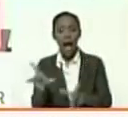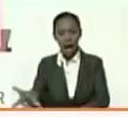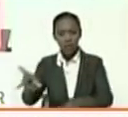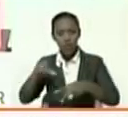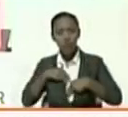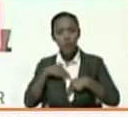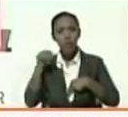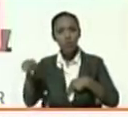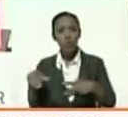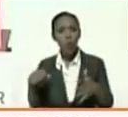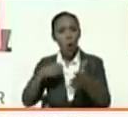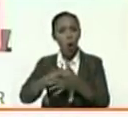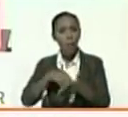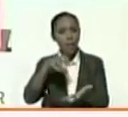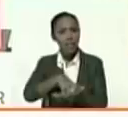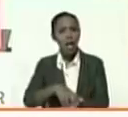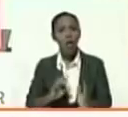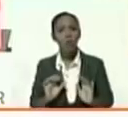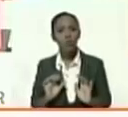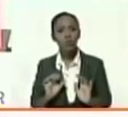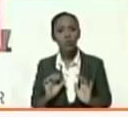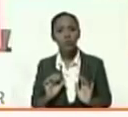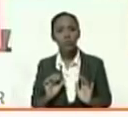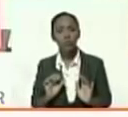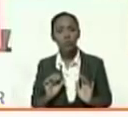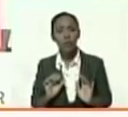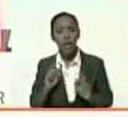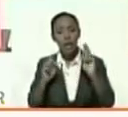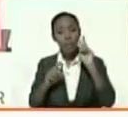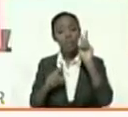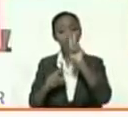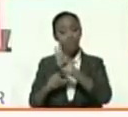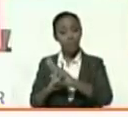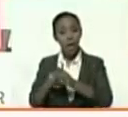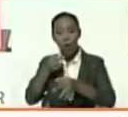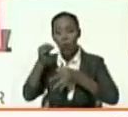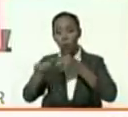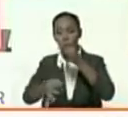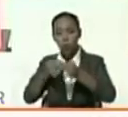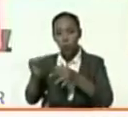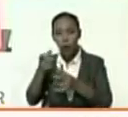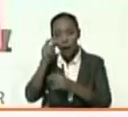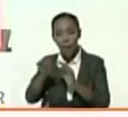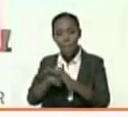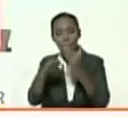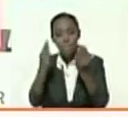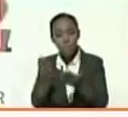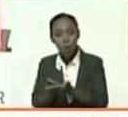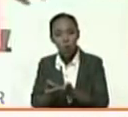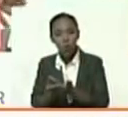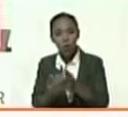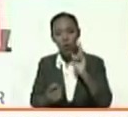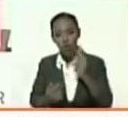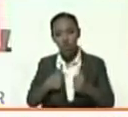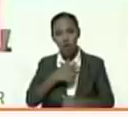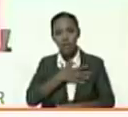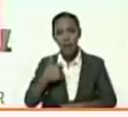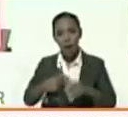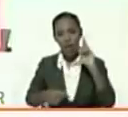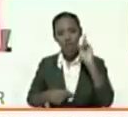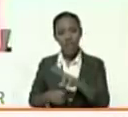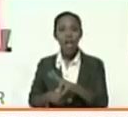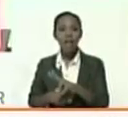golpe. Golpe de Estado. Y que vean y le expliquen al pueblo y al mundo. Yo quisiera ver en la OEA, por